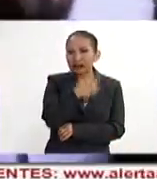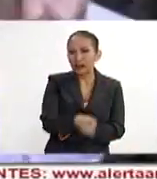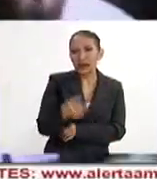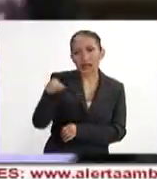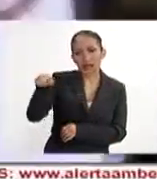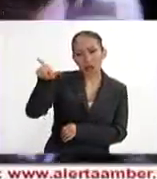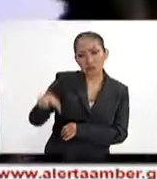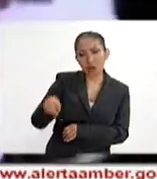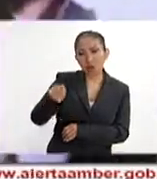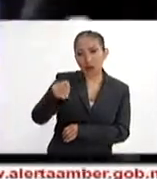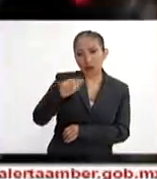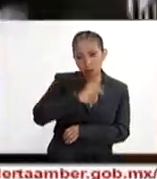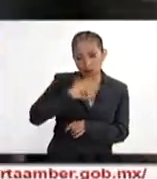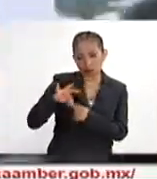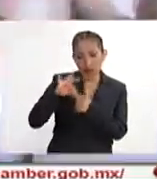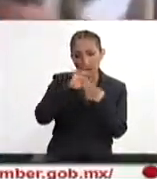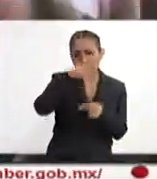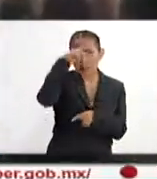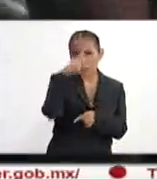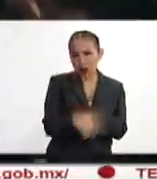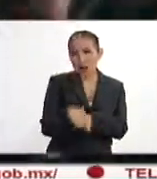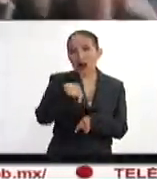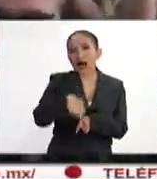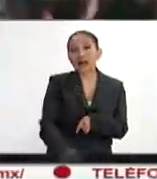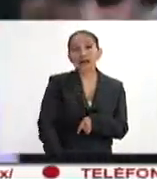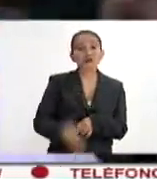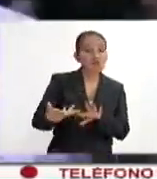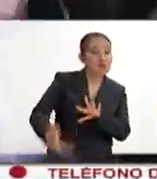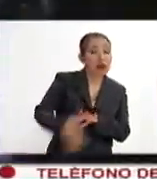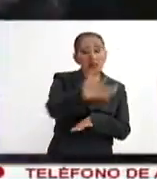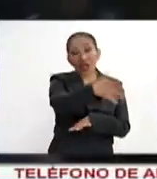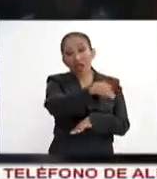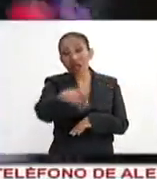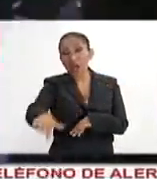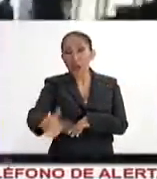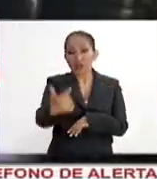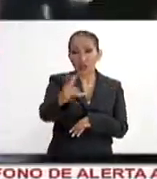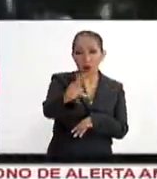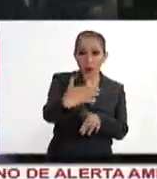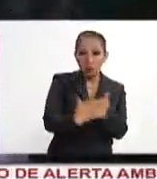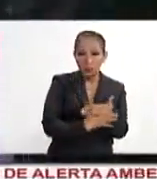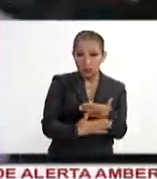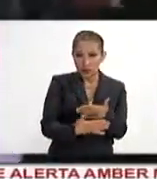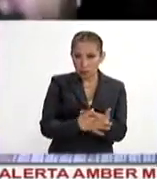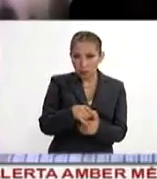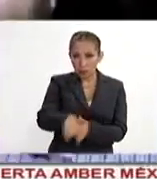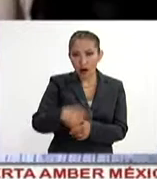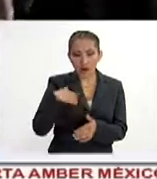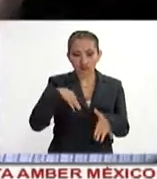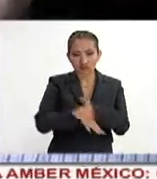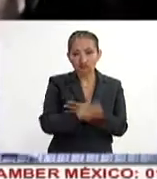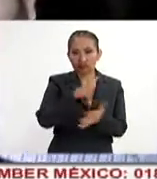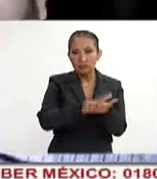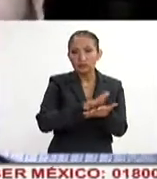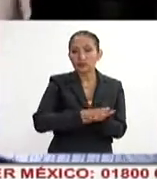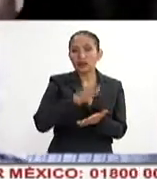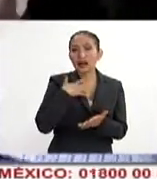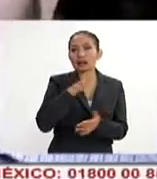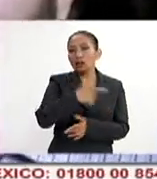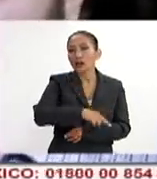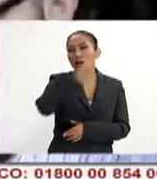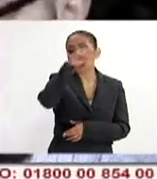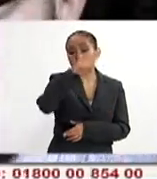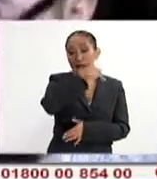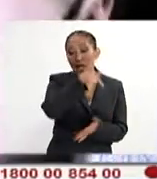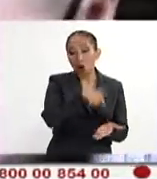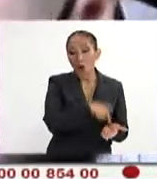aseguró que Duarte podría ser trasladado a México entre el 10 y el 12 de julio próximo e ingresado al reclusorio norte, aunque este